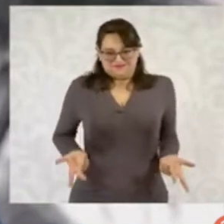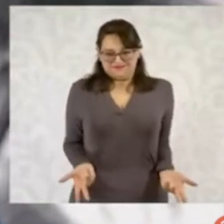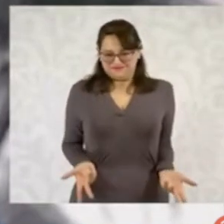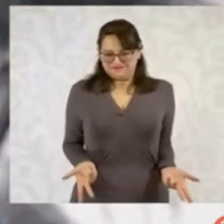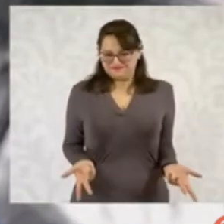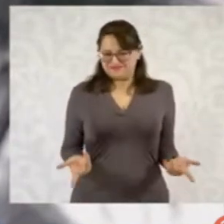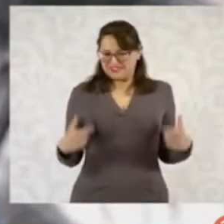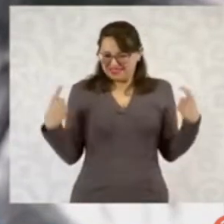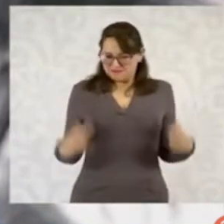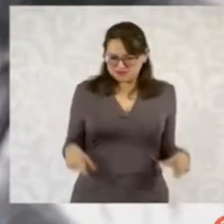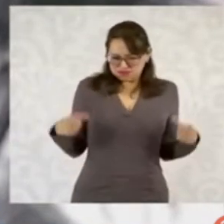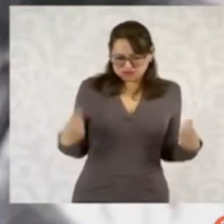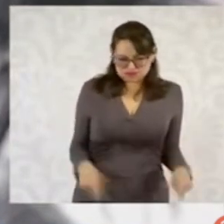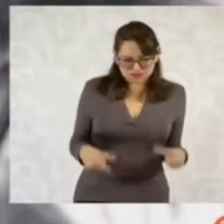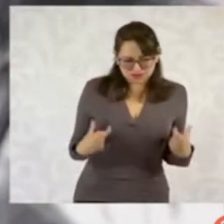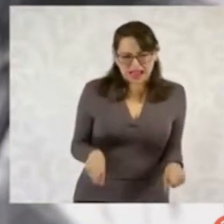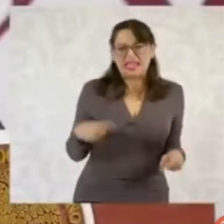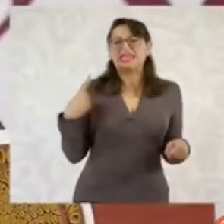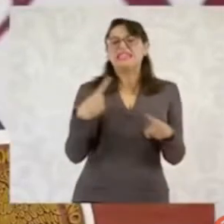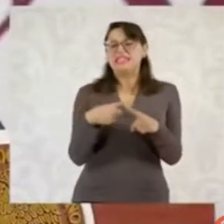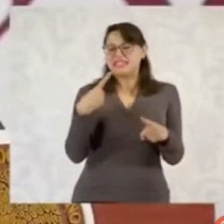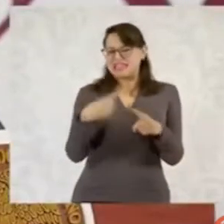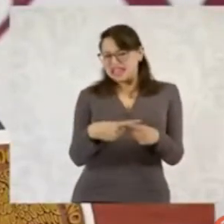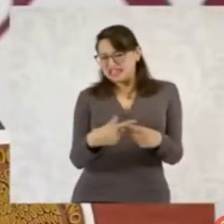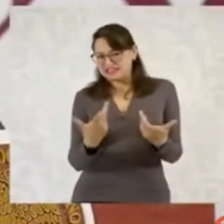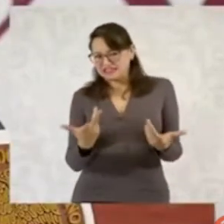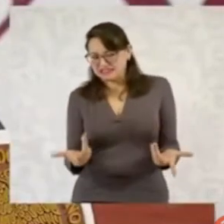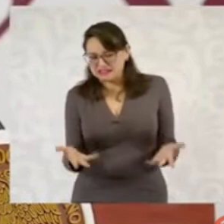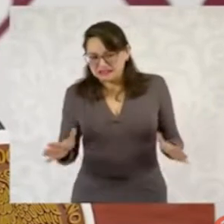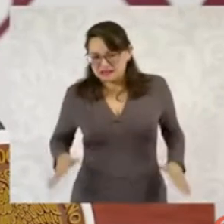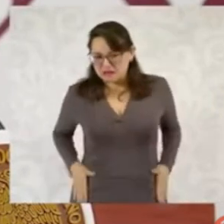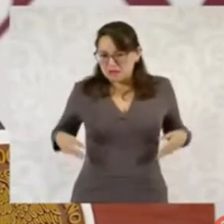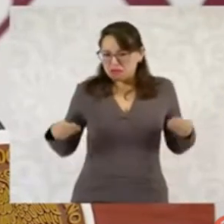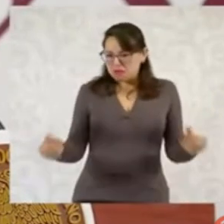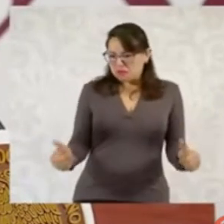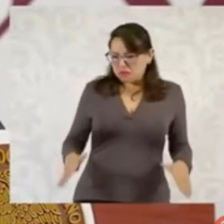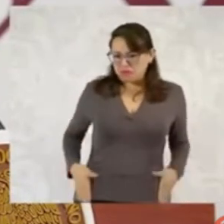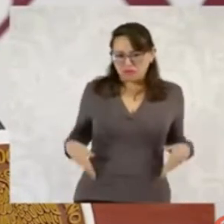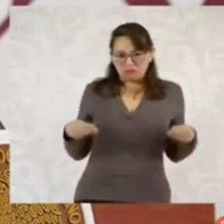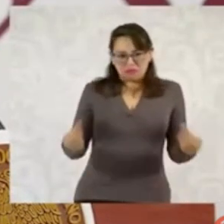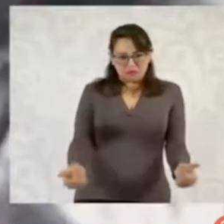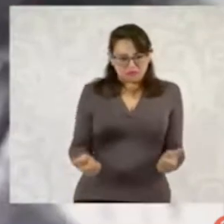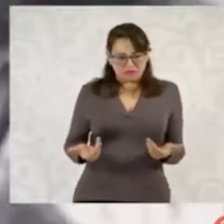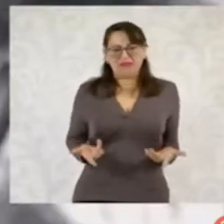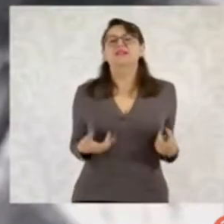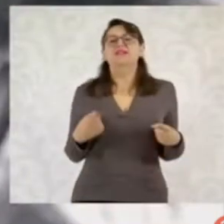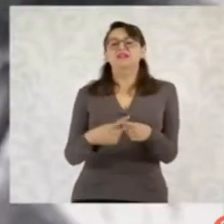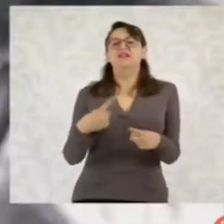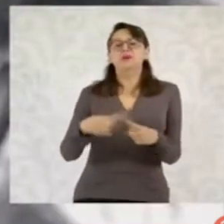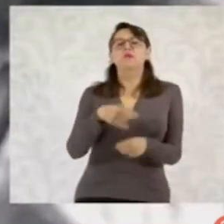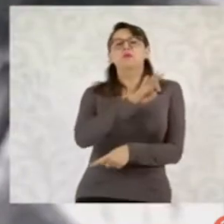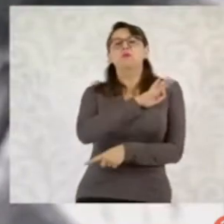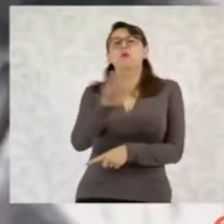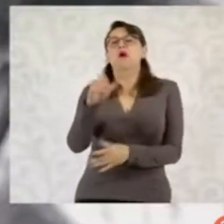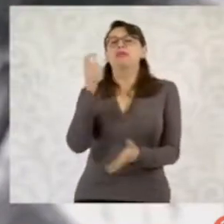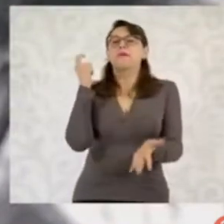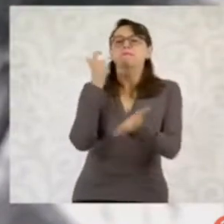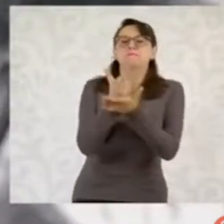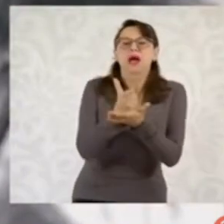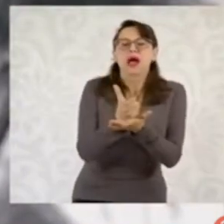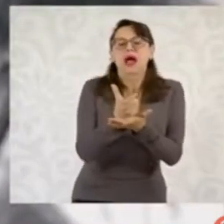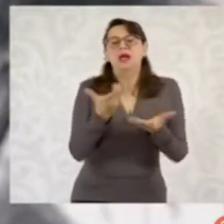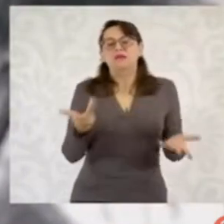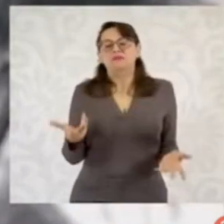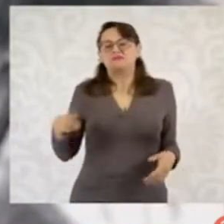¿quiénes tienen 20 millones de pesos para invertir en una campaña sucia? ¿A quienes les interesa o no